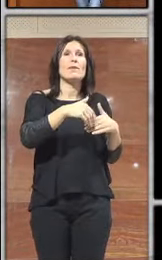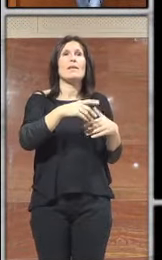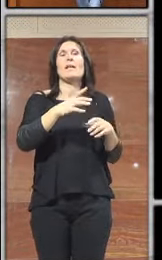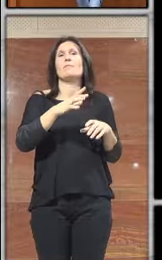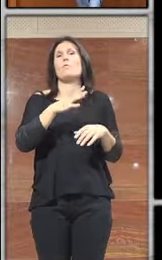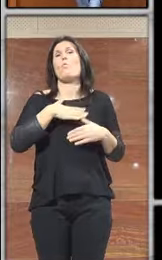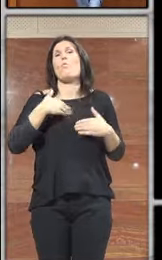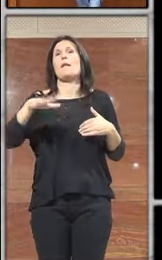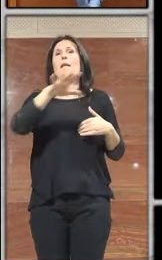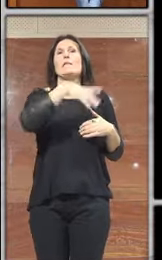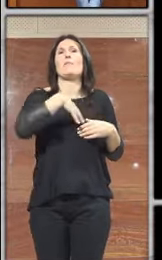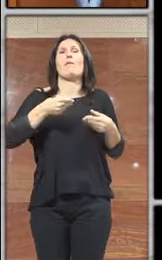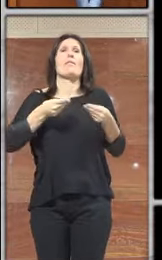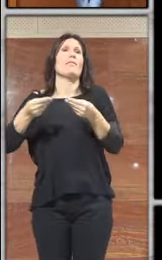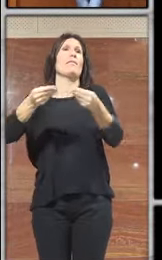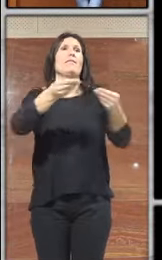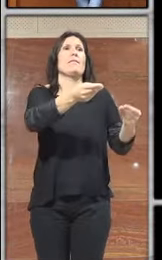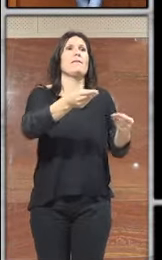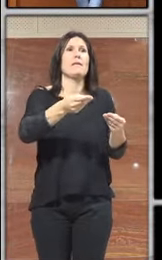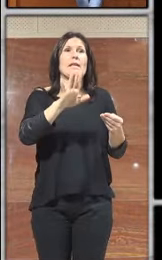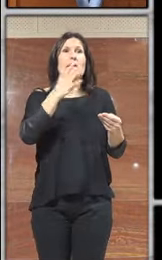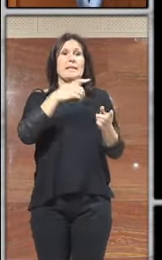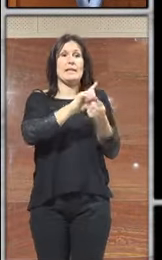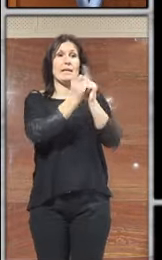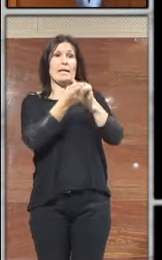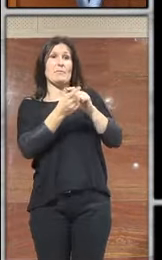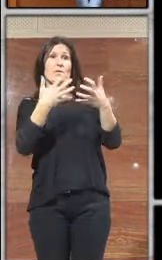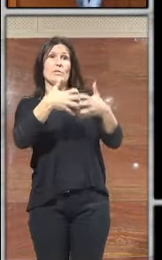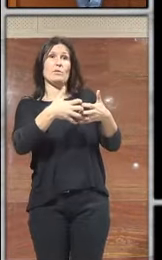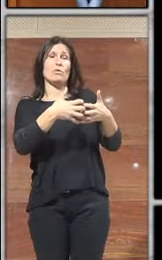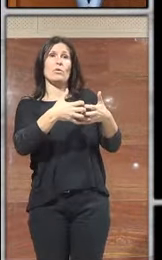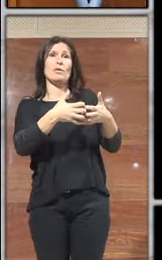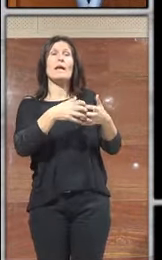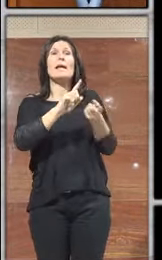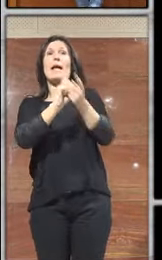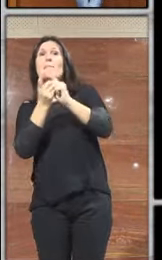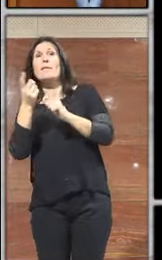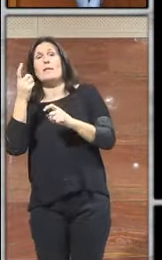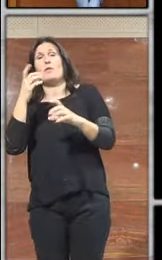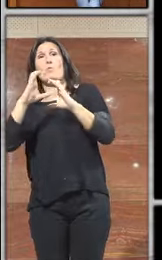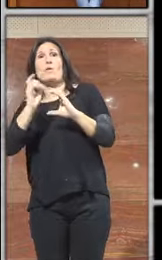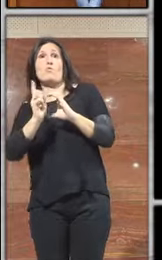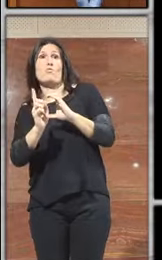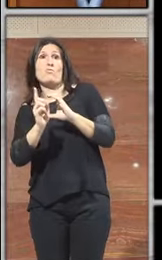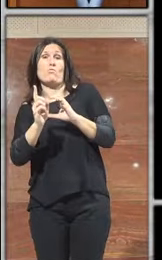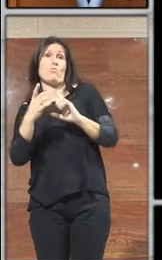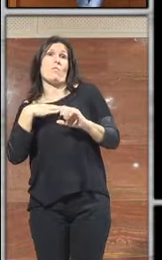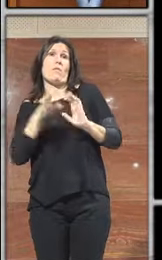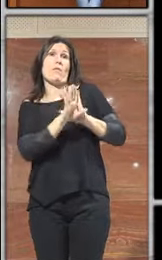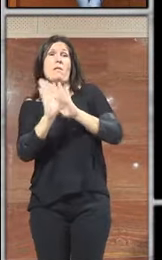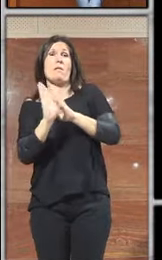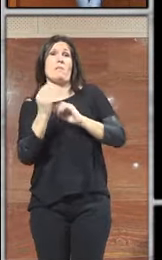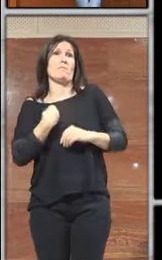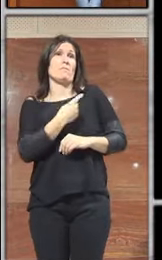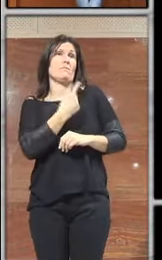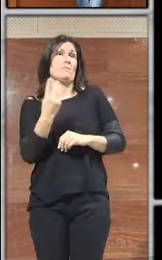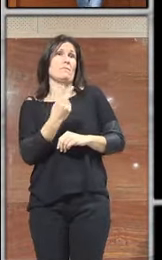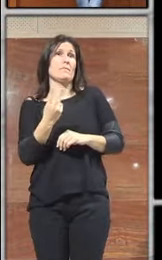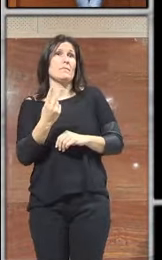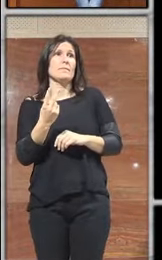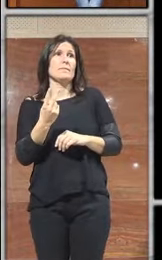corriges, entendemos que si cambio de dispositivo, no cambio de comunicador. Yo ahora me da igual, tengo sincronizado mi ordenador con el móvil, con tal, con